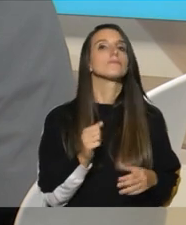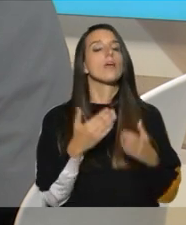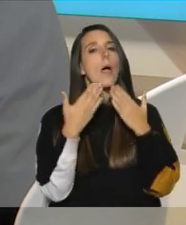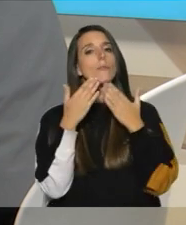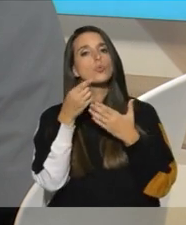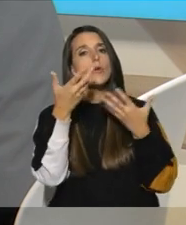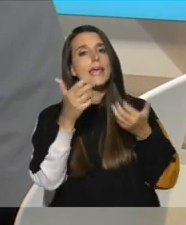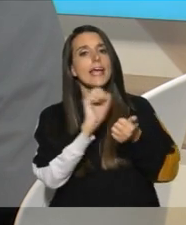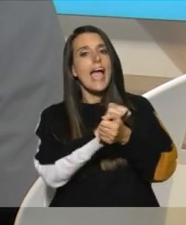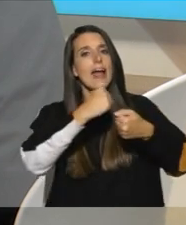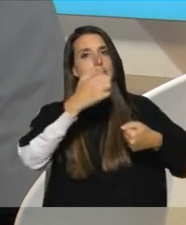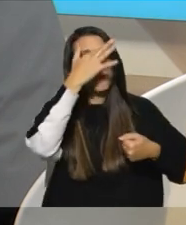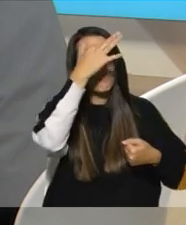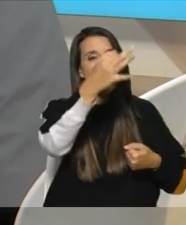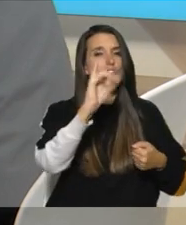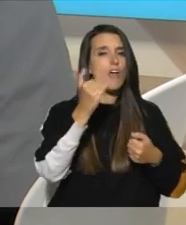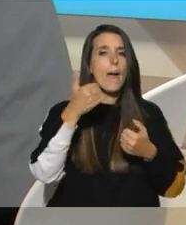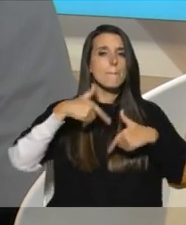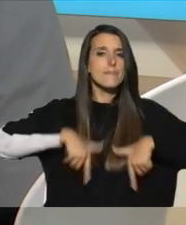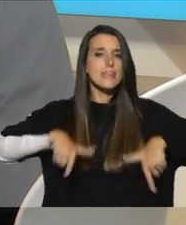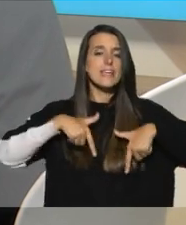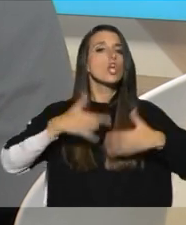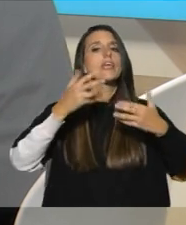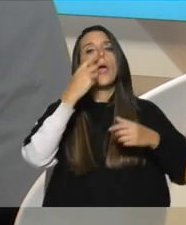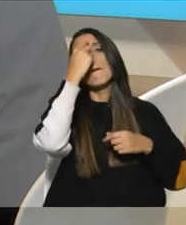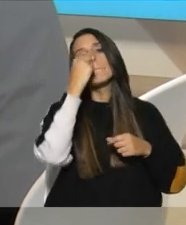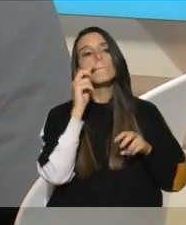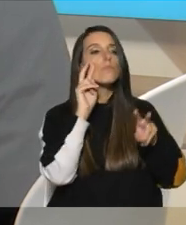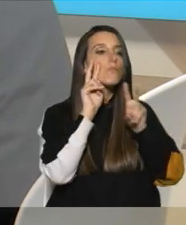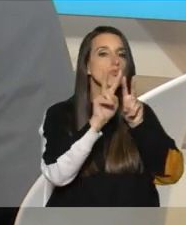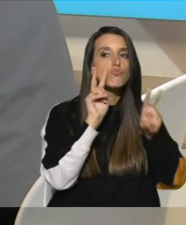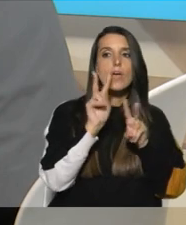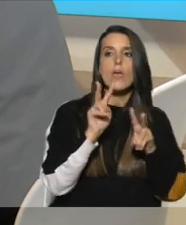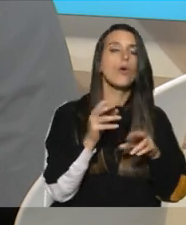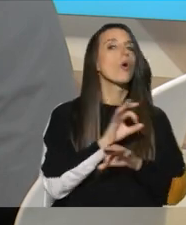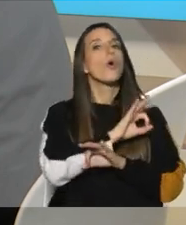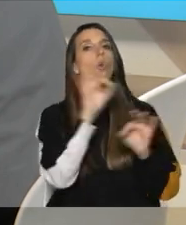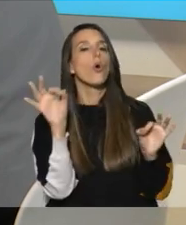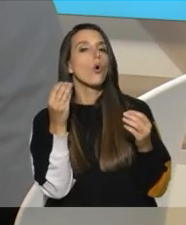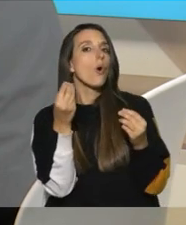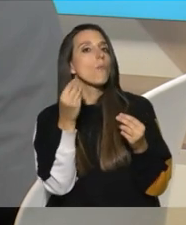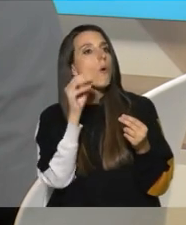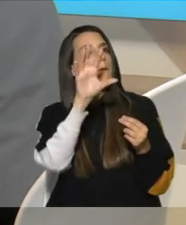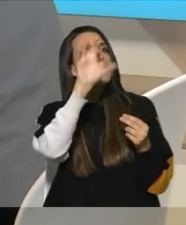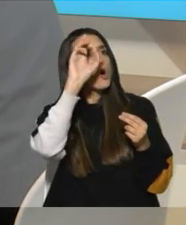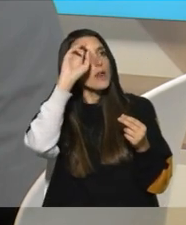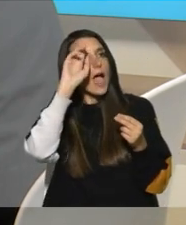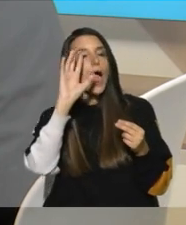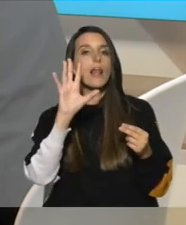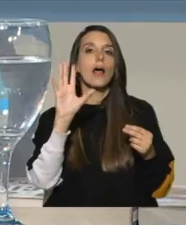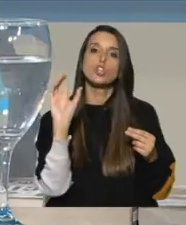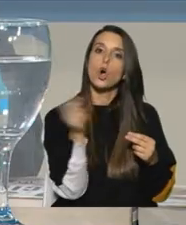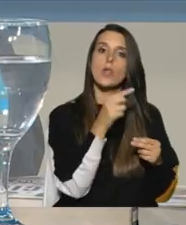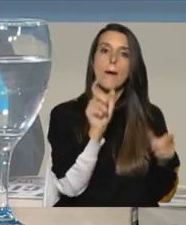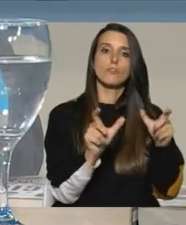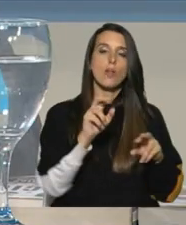¿Que la cárcel del pueblo, creo que lo hablaron con el ministro, sea un museo? ¿Haya allí o que haya otro memorial también que recuerde a todas las víctimas?